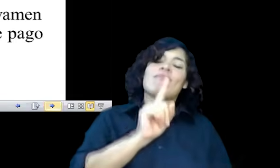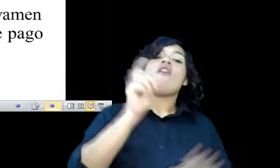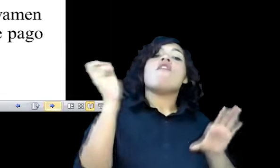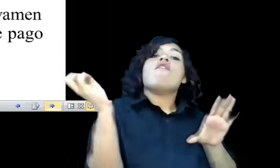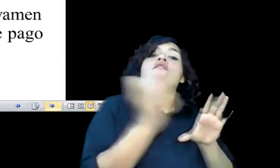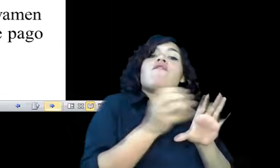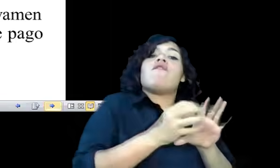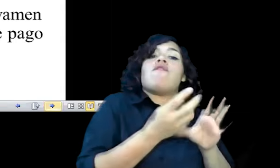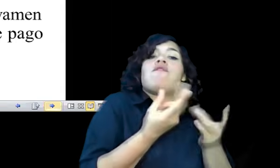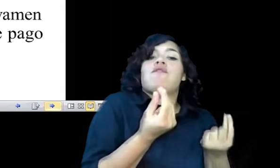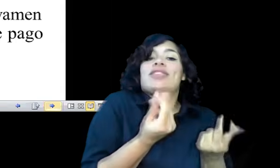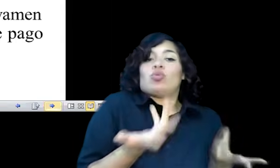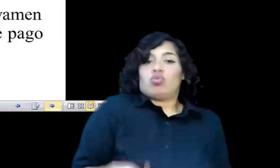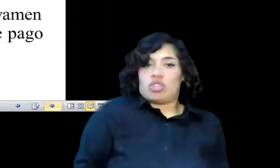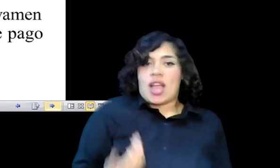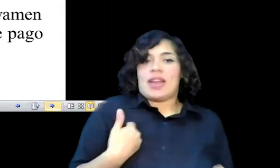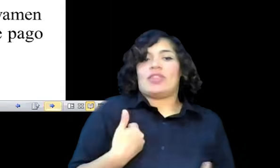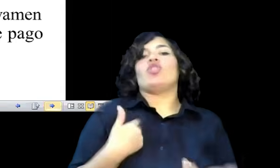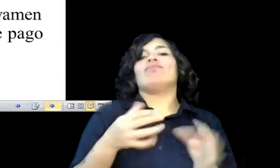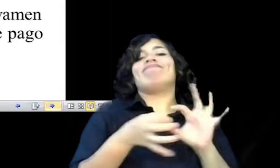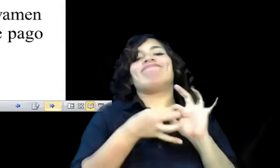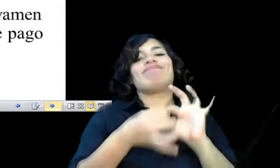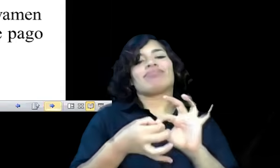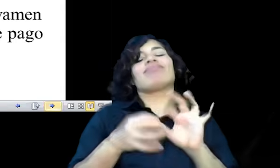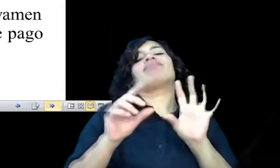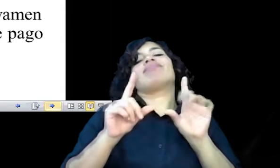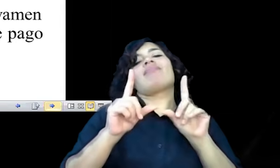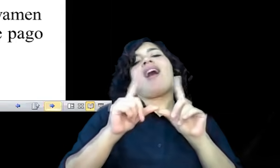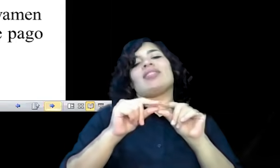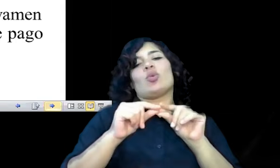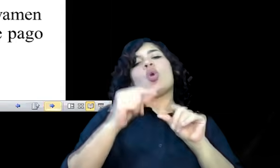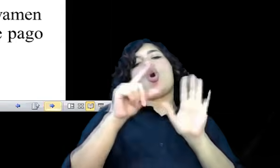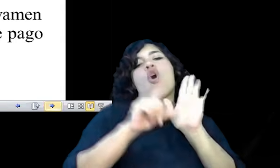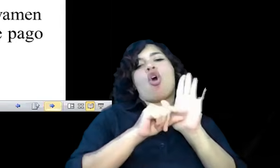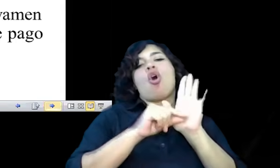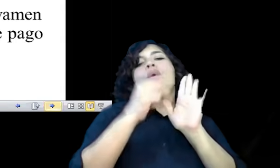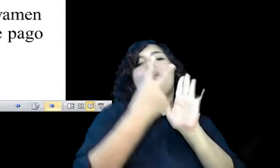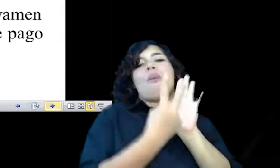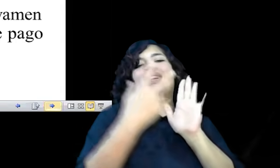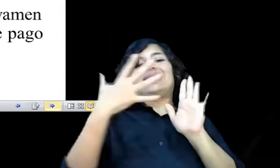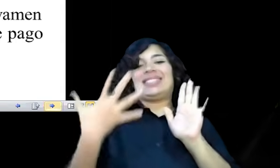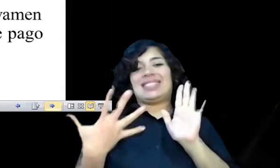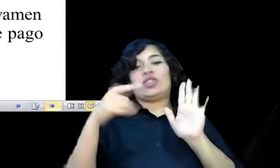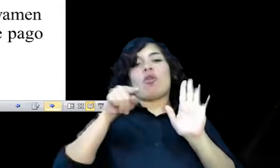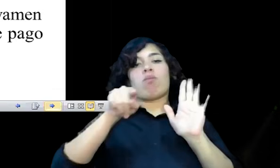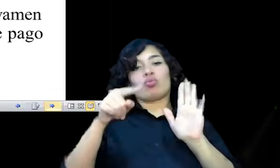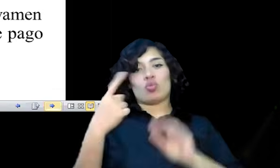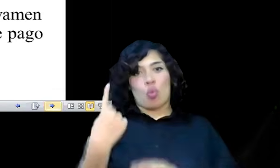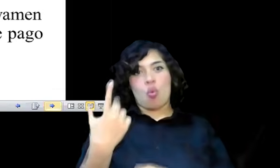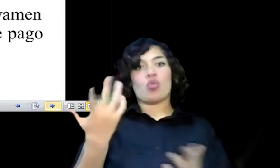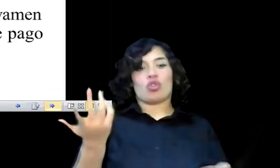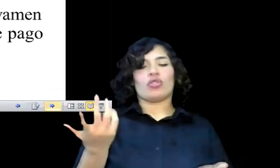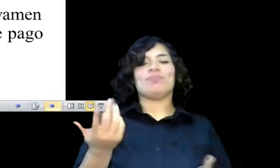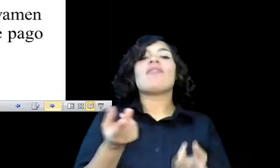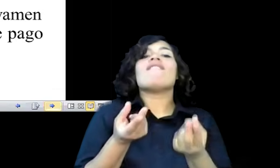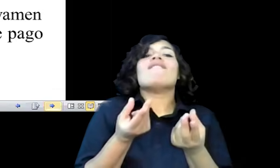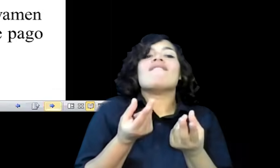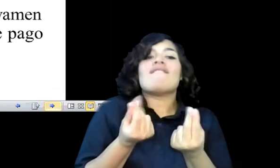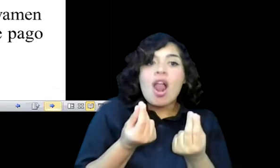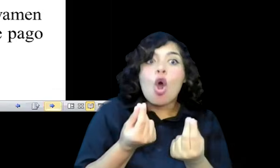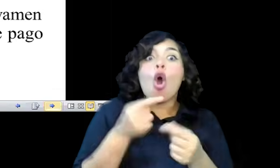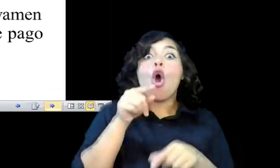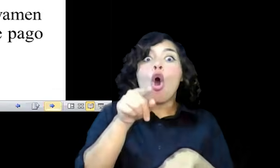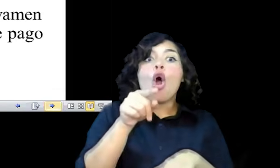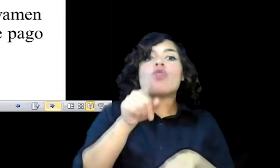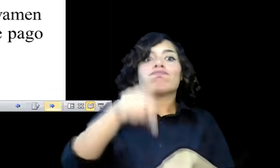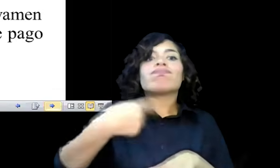también en los términos del artículo 25.1. ¿Sí? Va a aplicar, va a evaluar el valor del fideicomiso y le va